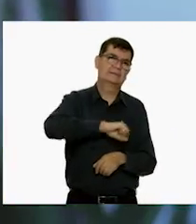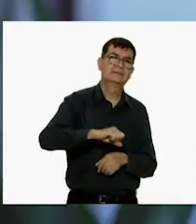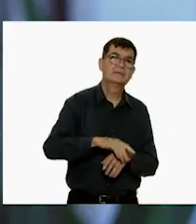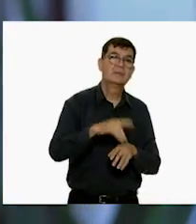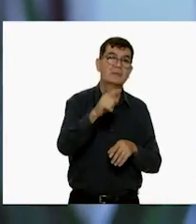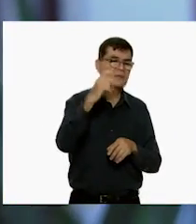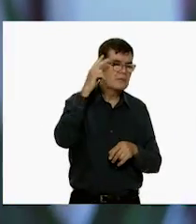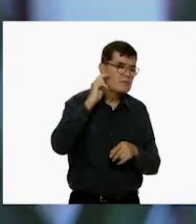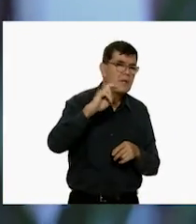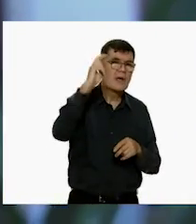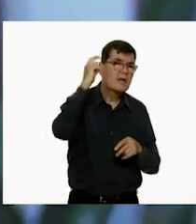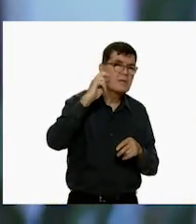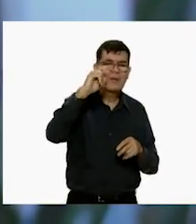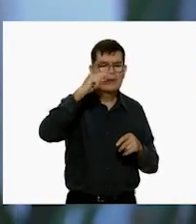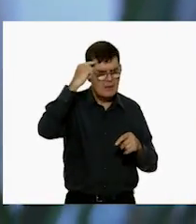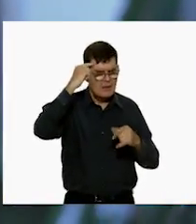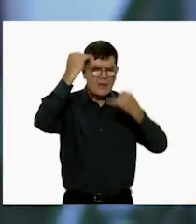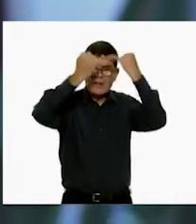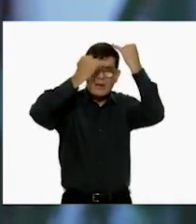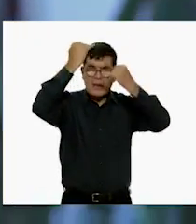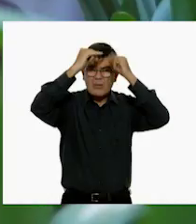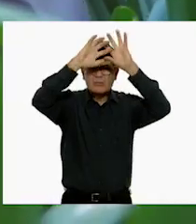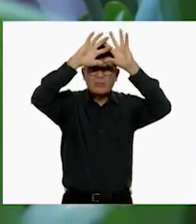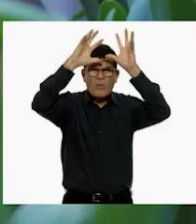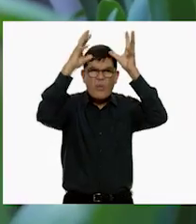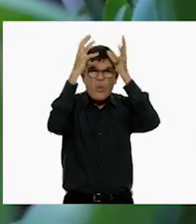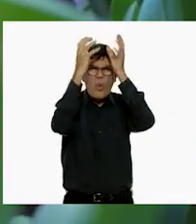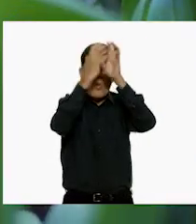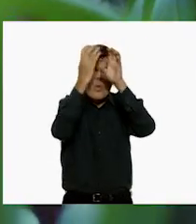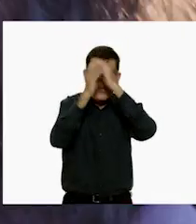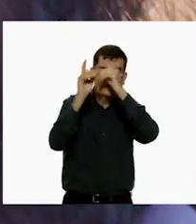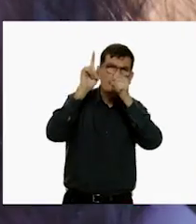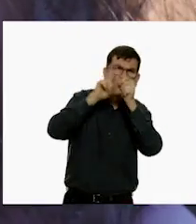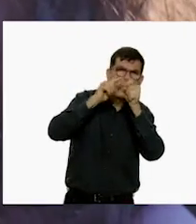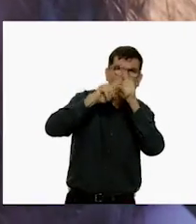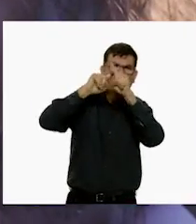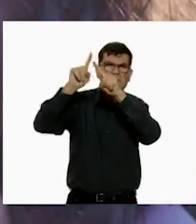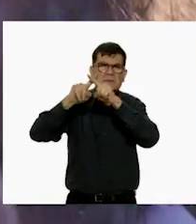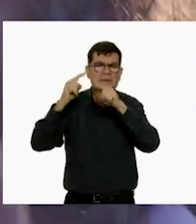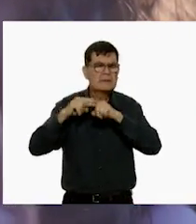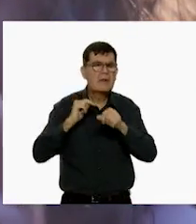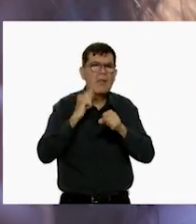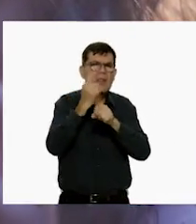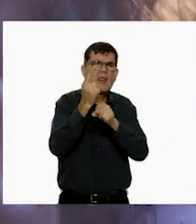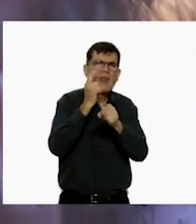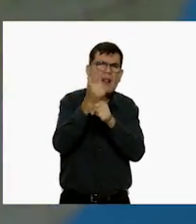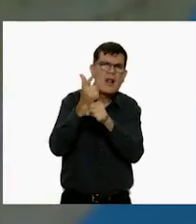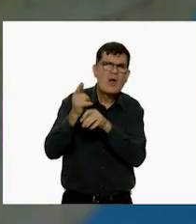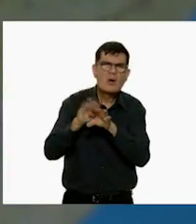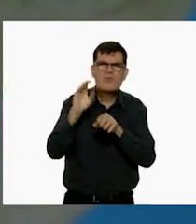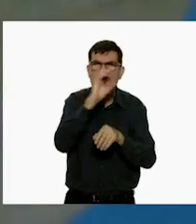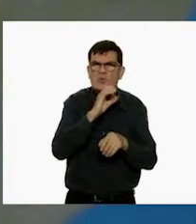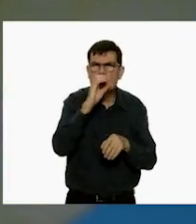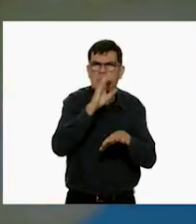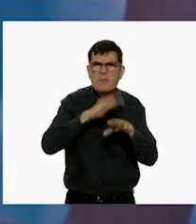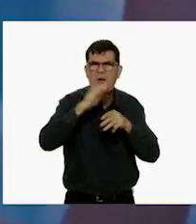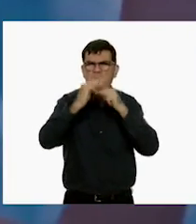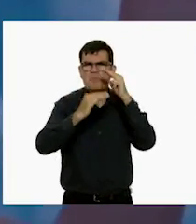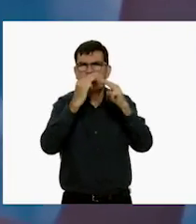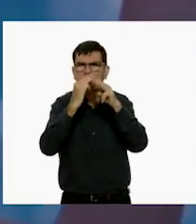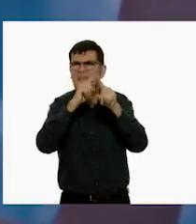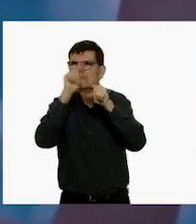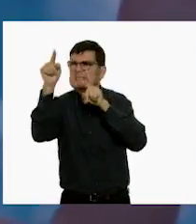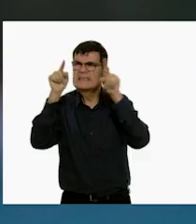mi imaginación se convertía en un universo de colores y siempre despertó la curiosidad por el mundo y todos los seres que lo